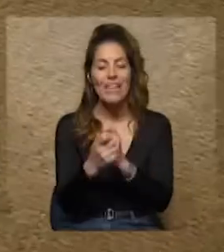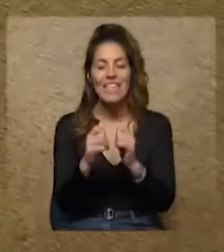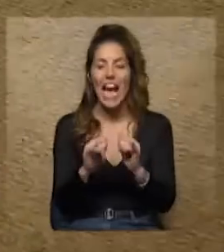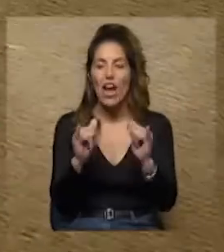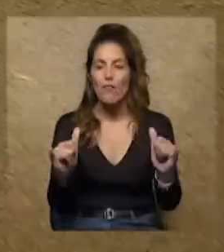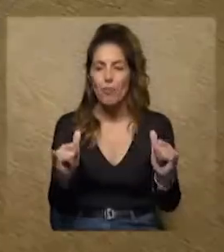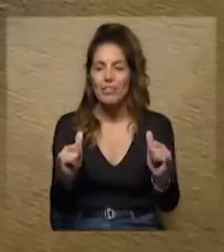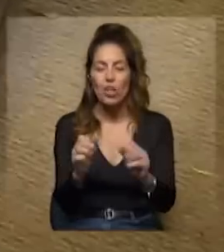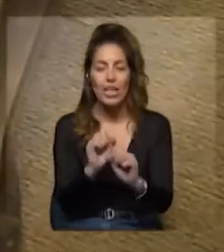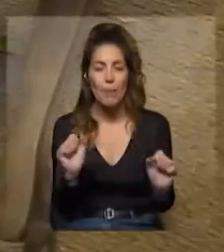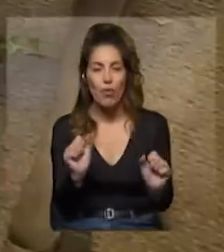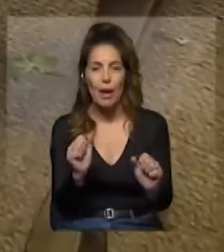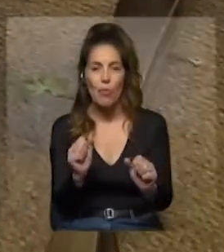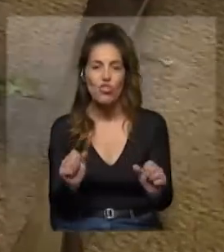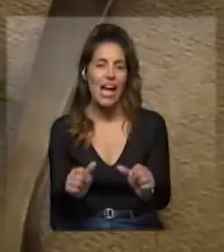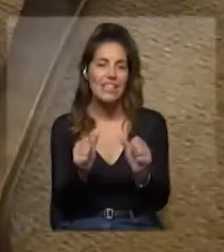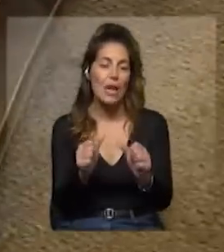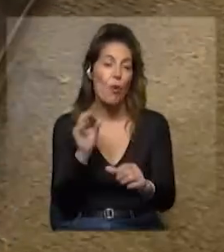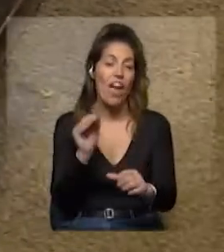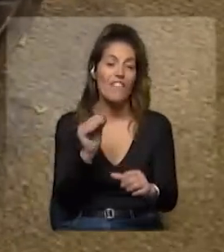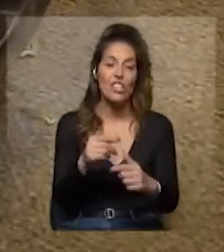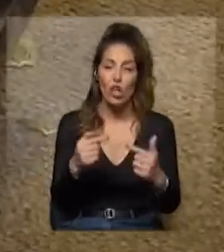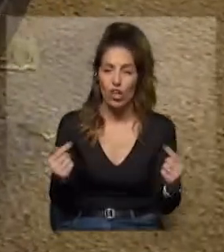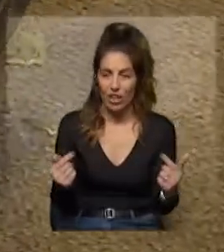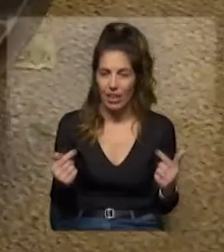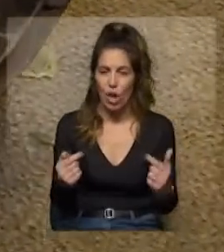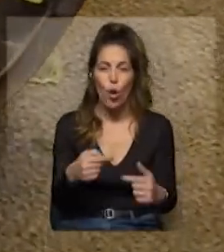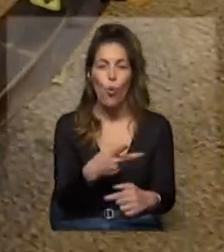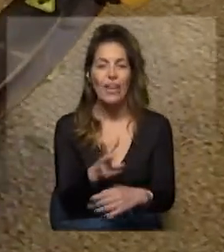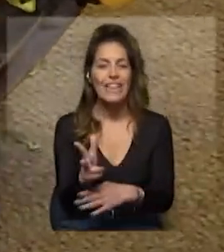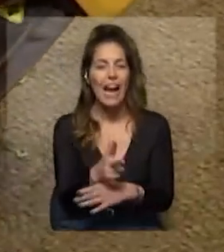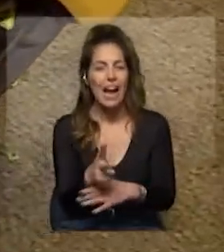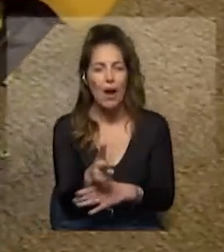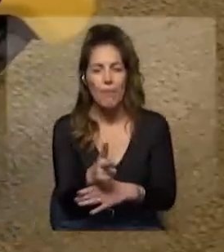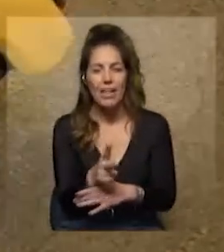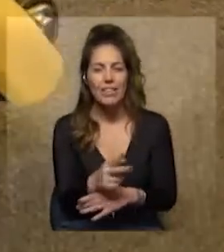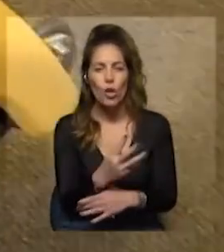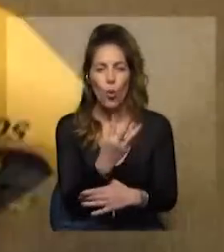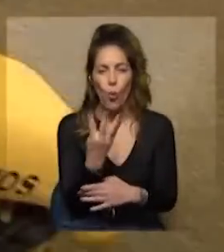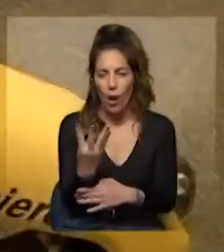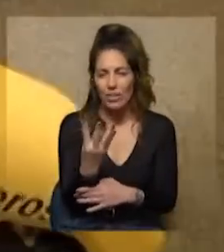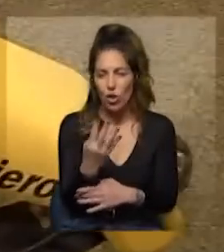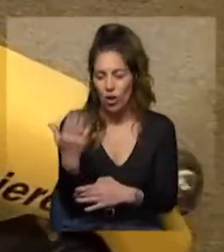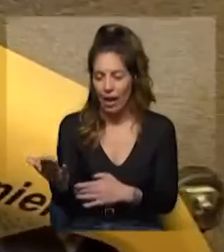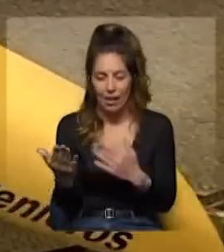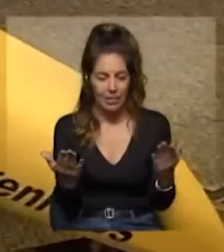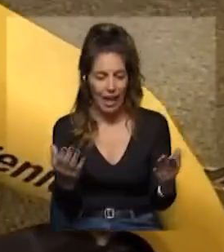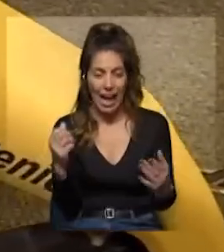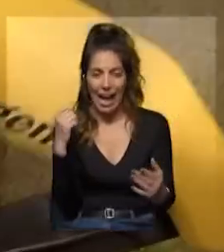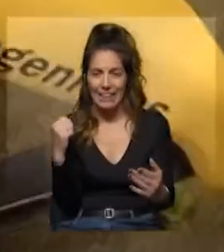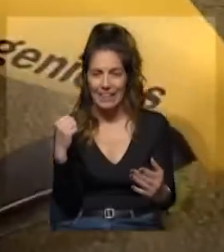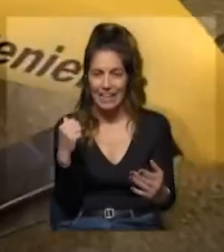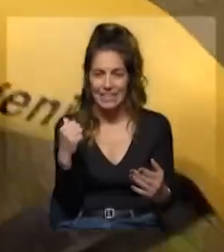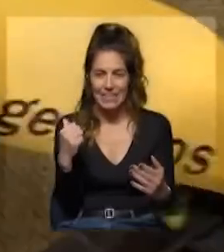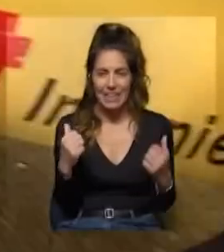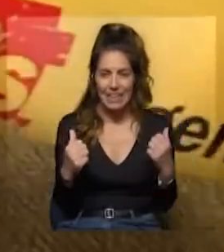cartas sobre el asunto en función a alertas que que él nos brinde Cuántas cámaras tiene Mira tiene cuatro cada uno de los lados cuatro atrás en la parte izquierda